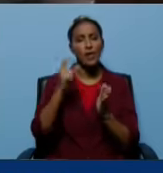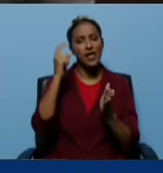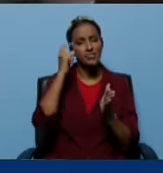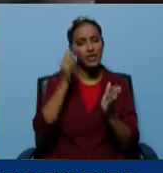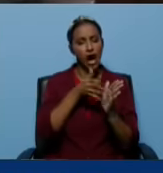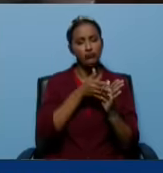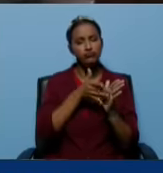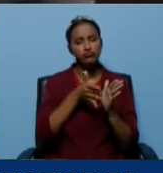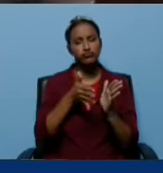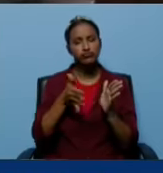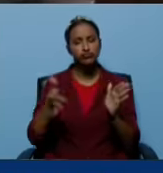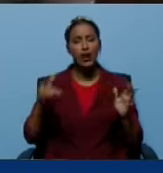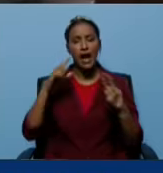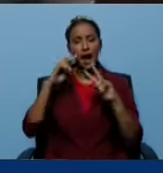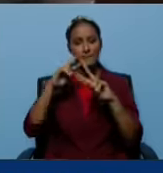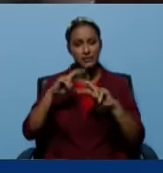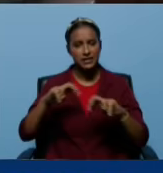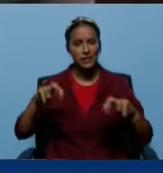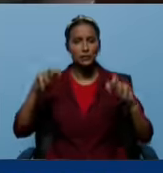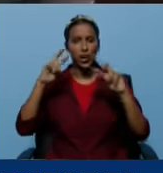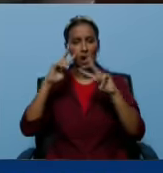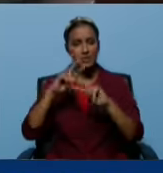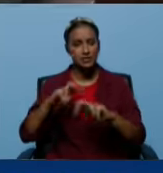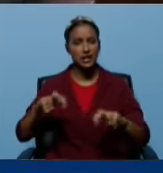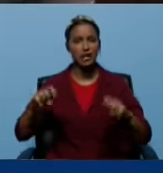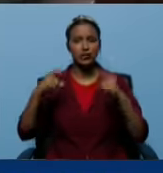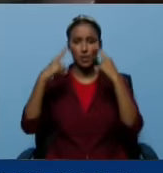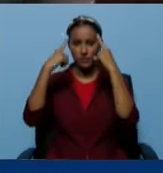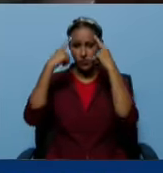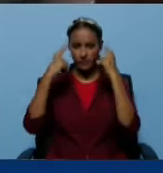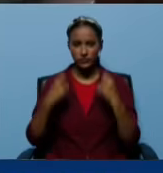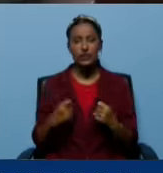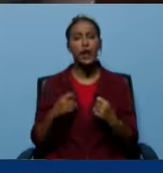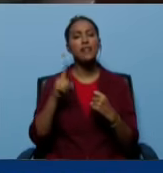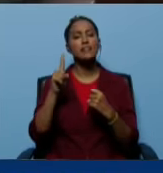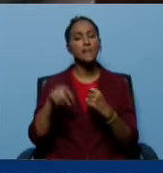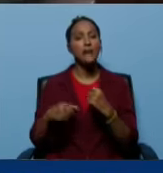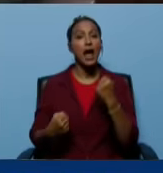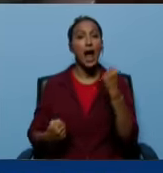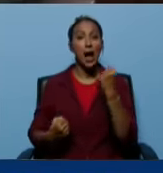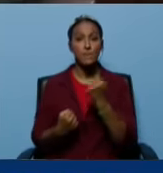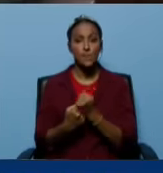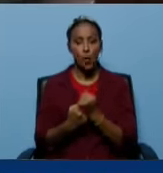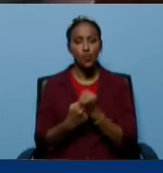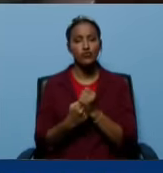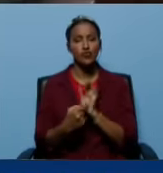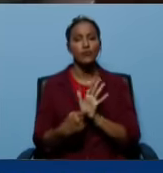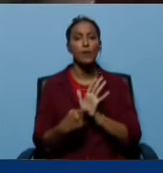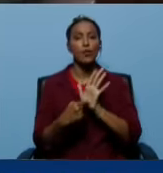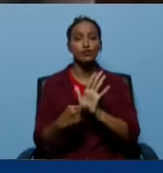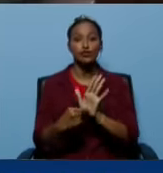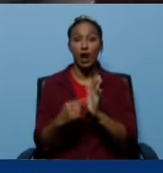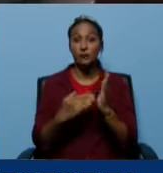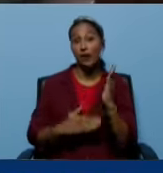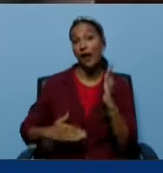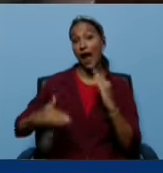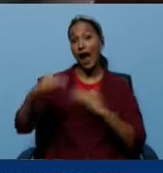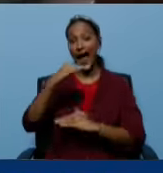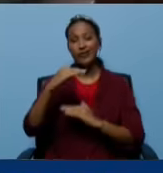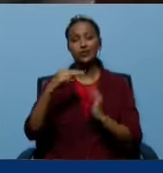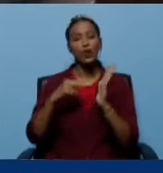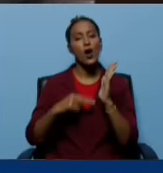peritaje por su profesionalismo, entrega y el apoyo demostrado, así como el alto nivel